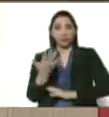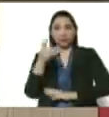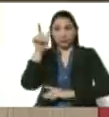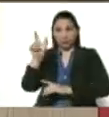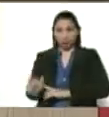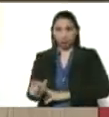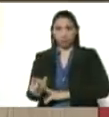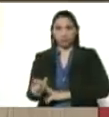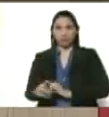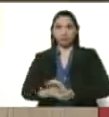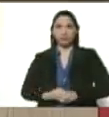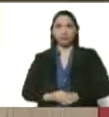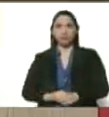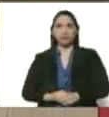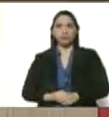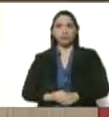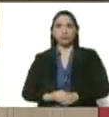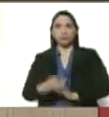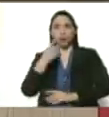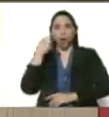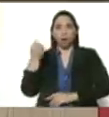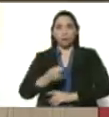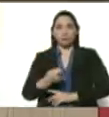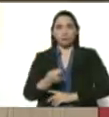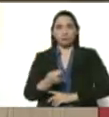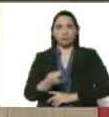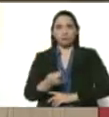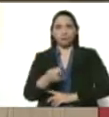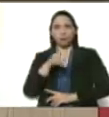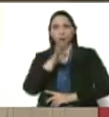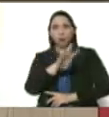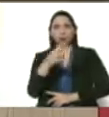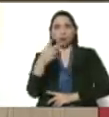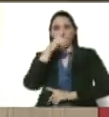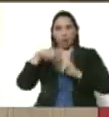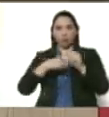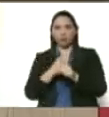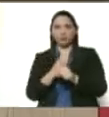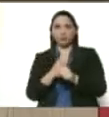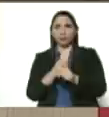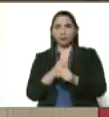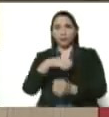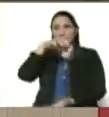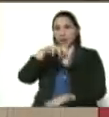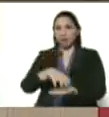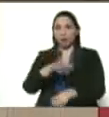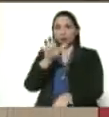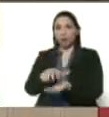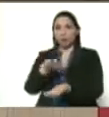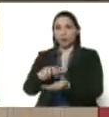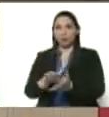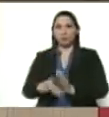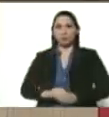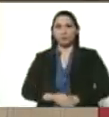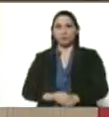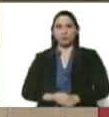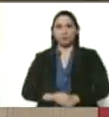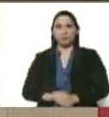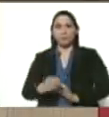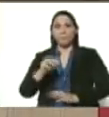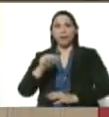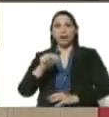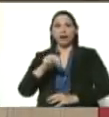caso es un hombre de 42 años del estado Nueva Esparta, de